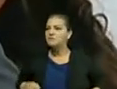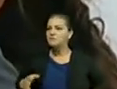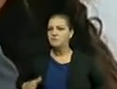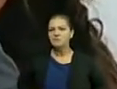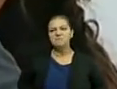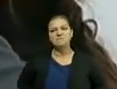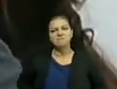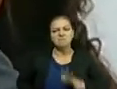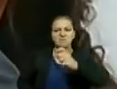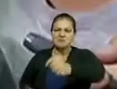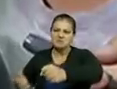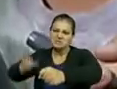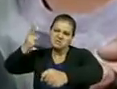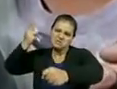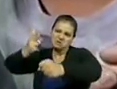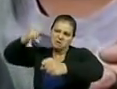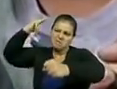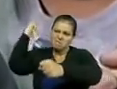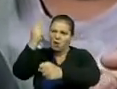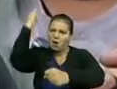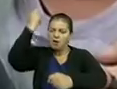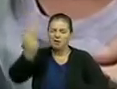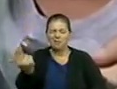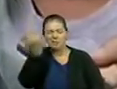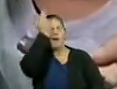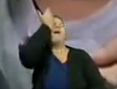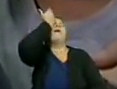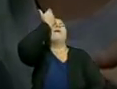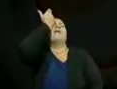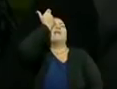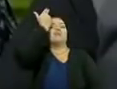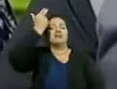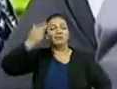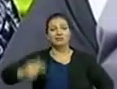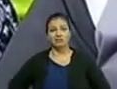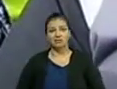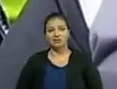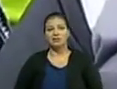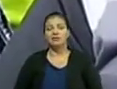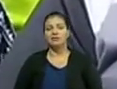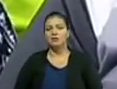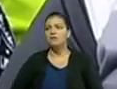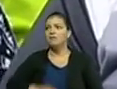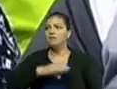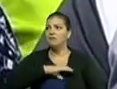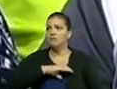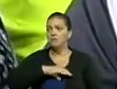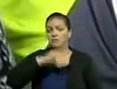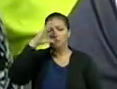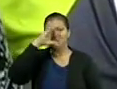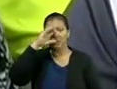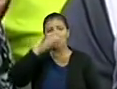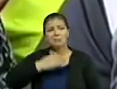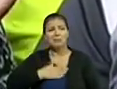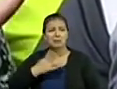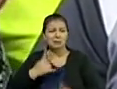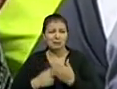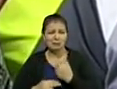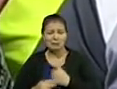golpearon, pero ya eso pasó gracias a los señores policías. Salvaste mi hijo, salvaste